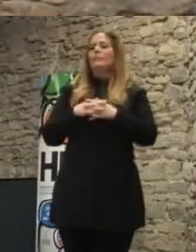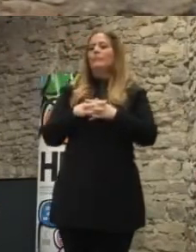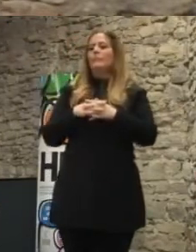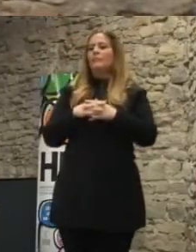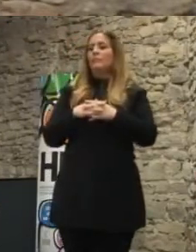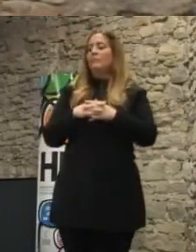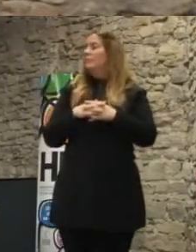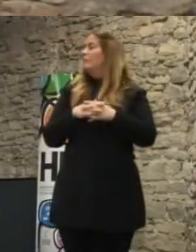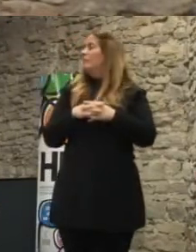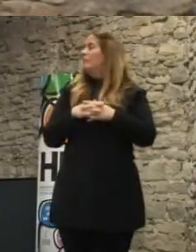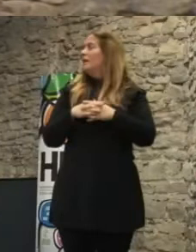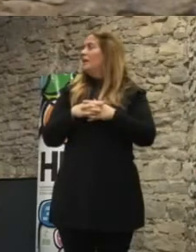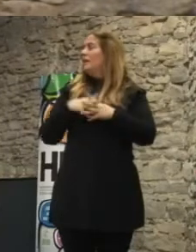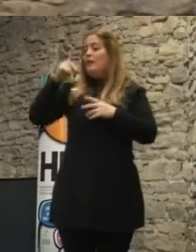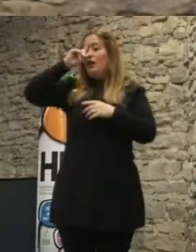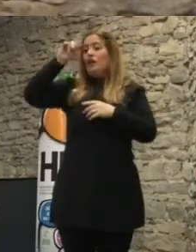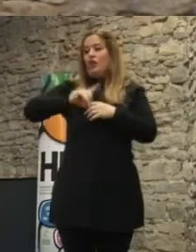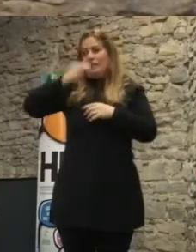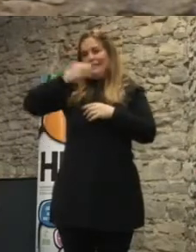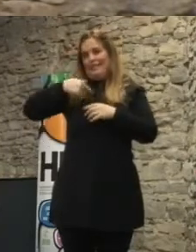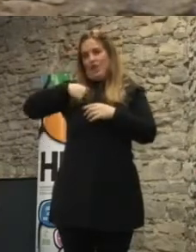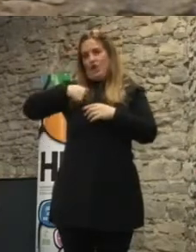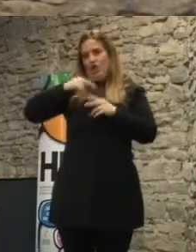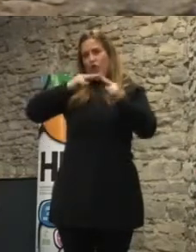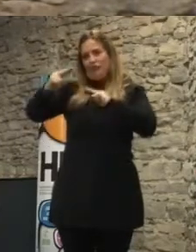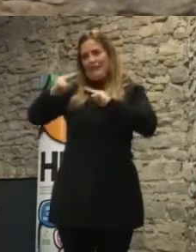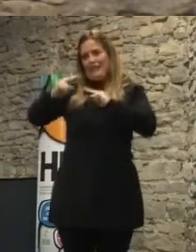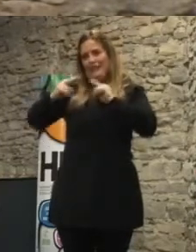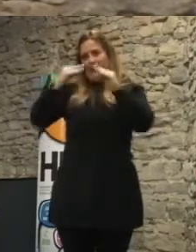no sé si soy capaz de contestar y ser breve a la vez.